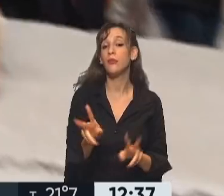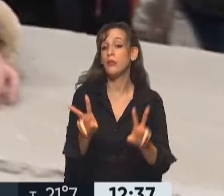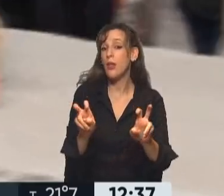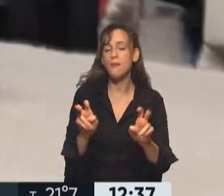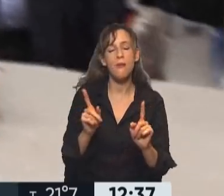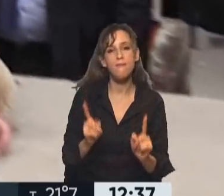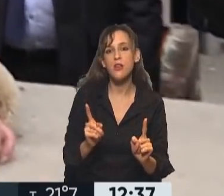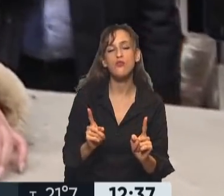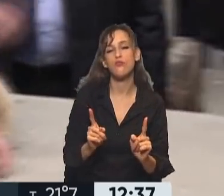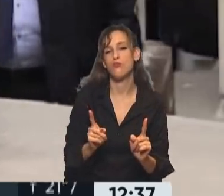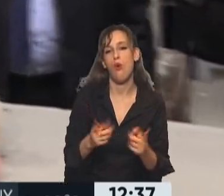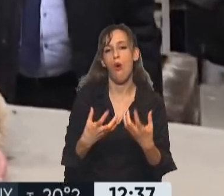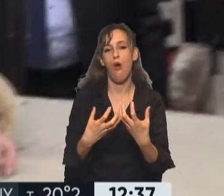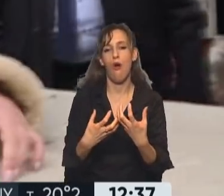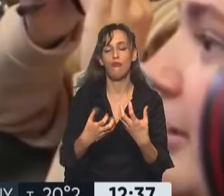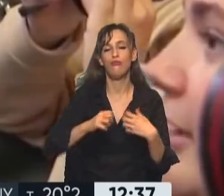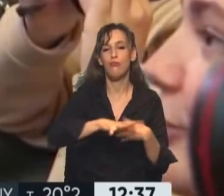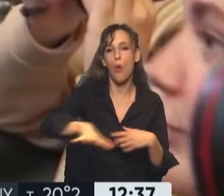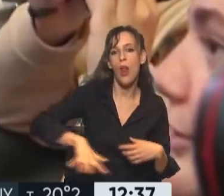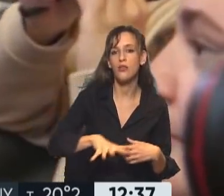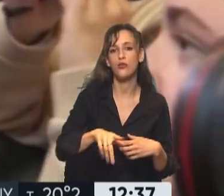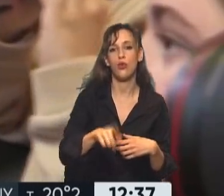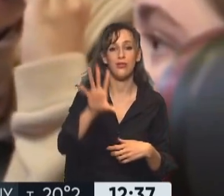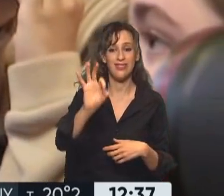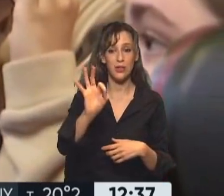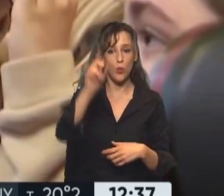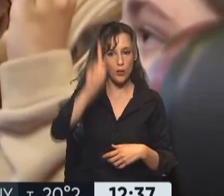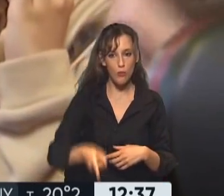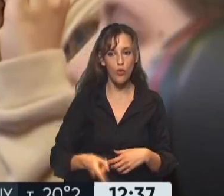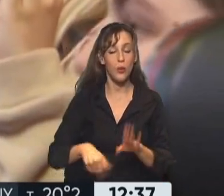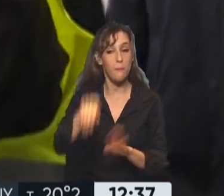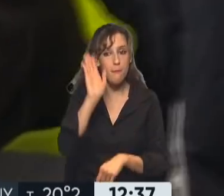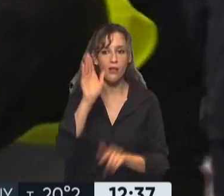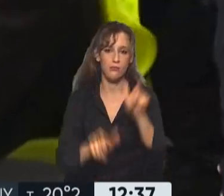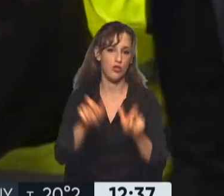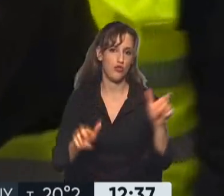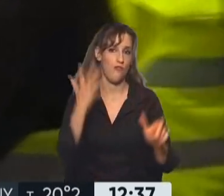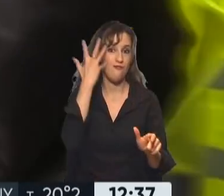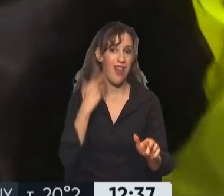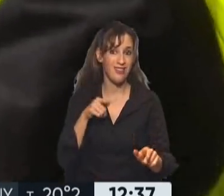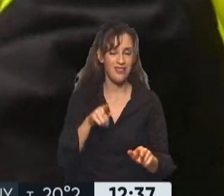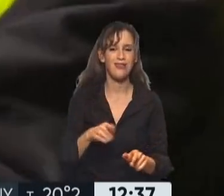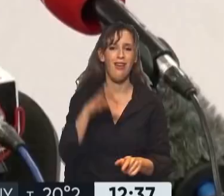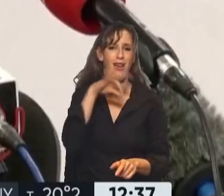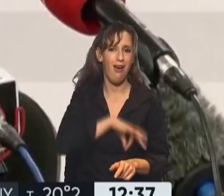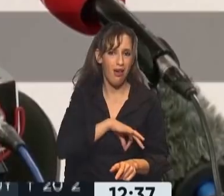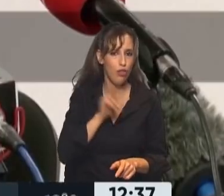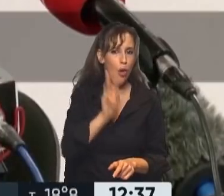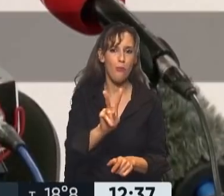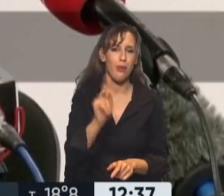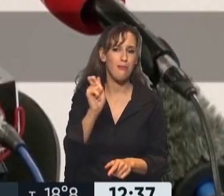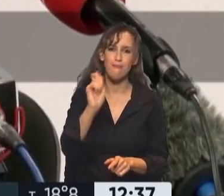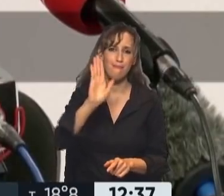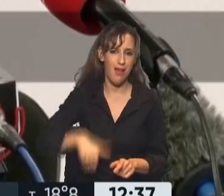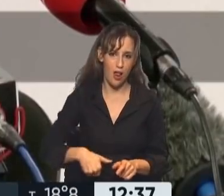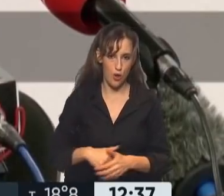importante sector de la población, ya que más del 50% de los franceses ganan menos de 2.000 euros por mes. Je